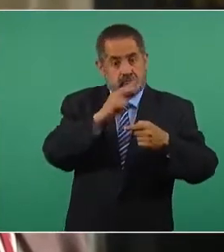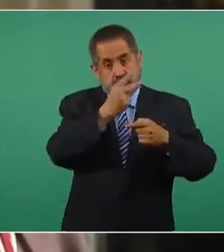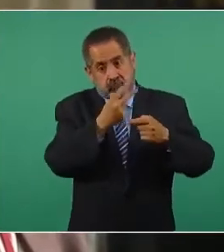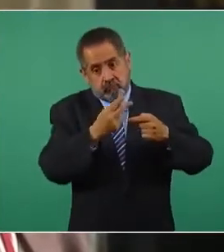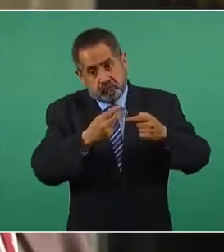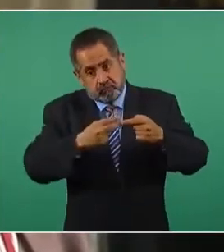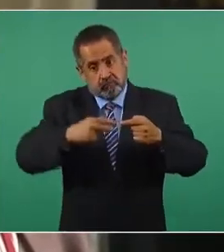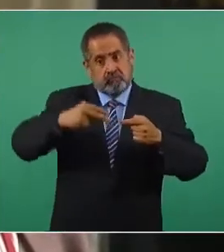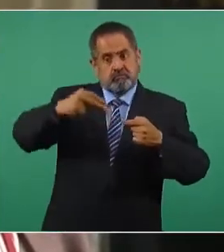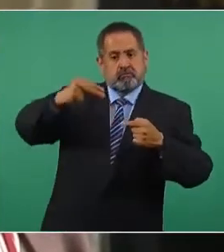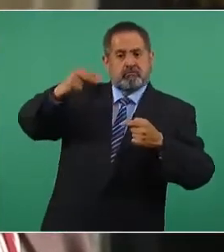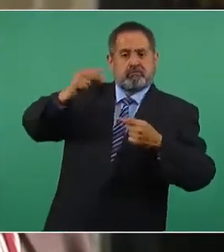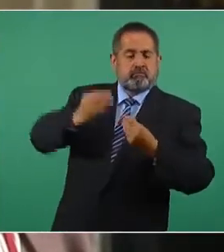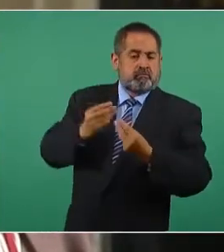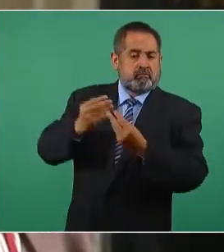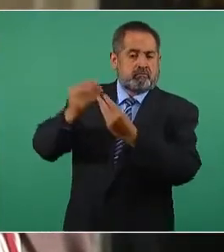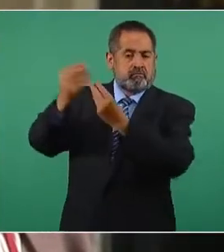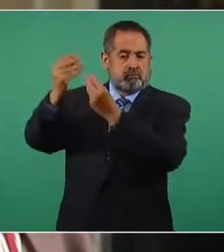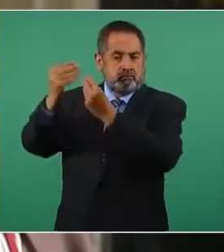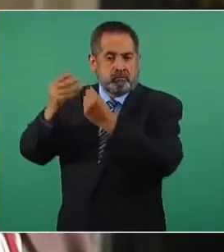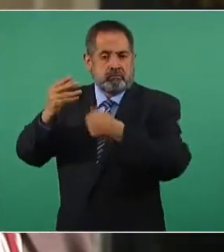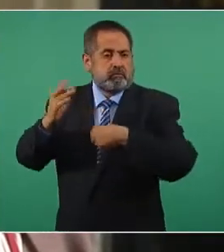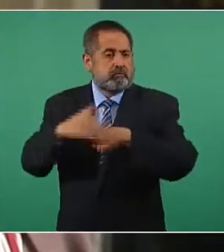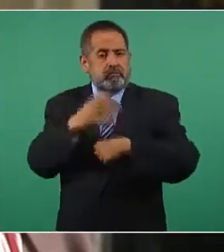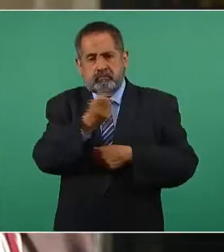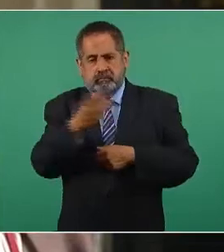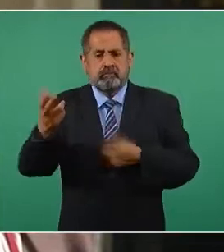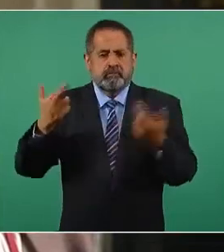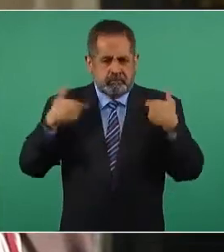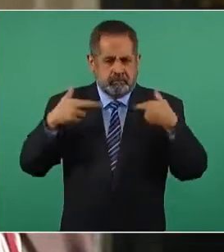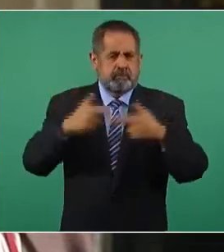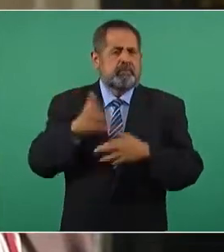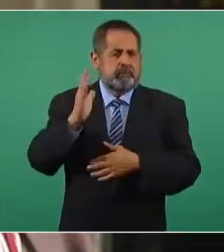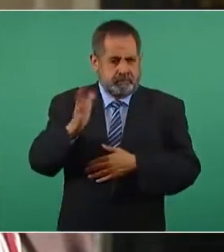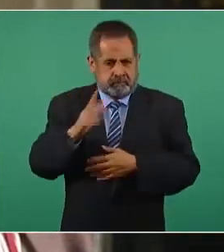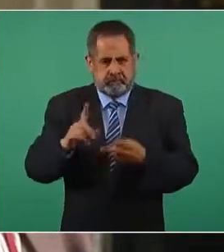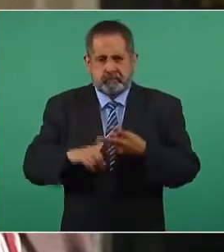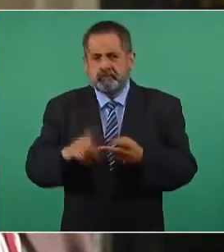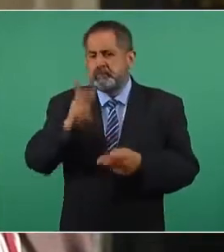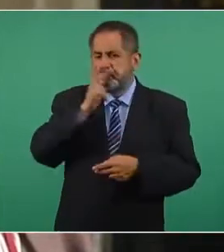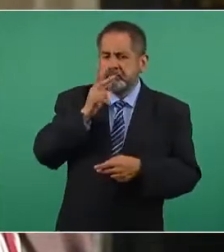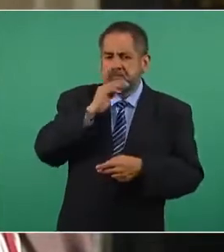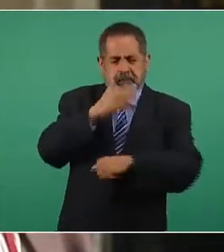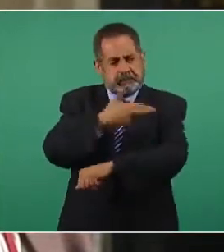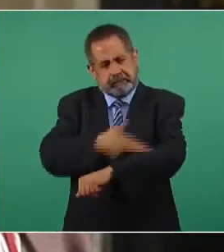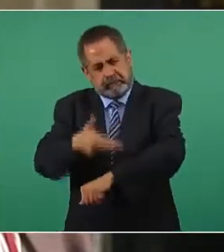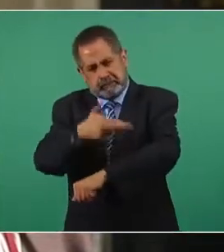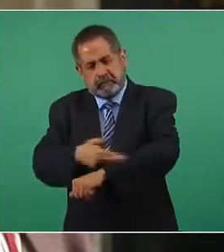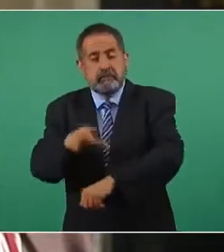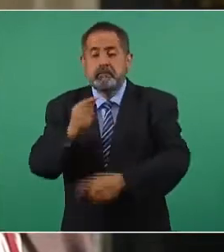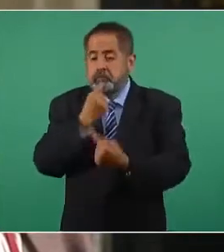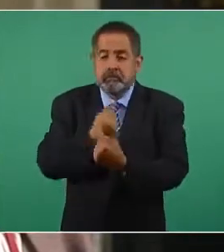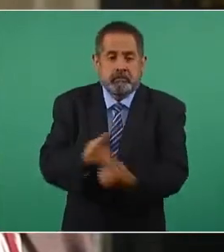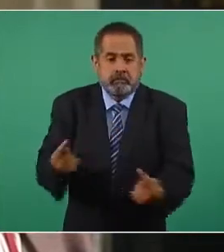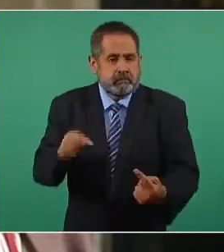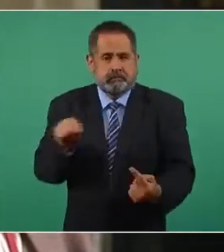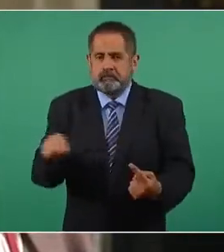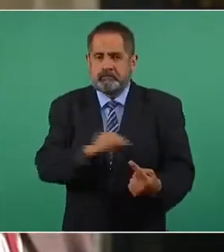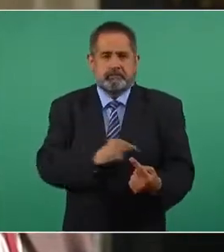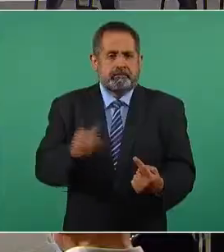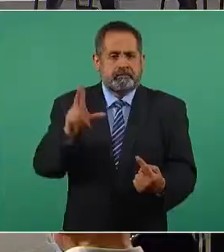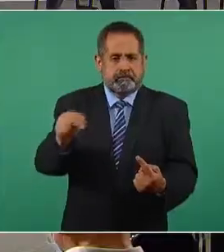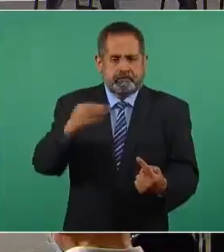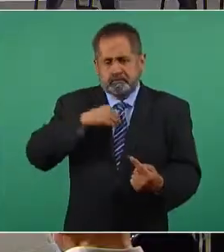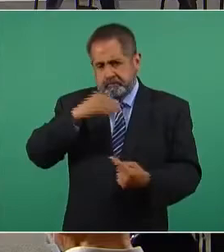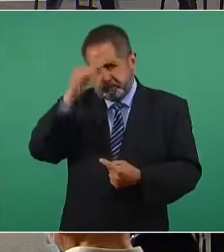repunte de casos, debido a que pues, los maestros ya están vacunados, los papás están en proceso de vacunación, pero los niños no. ¿Qué escenario se está